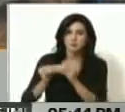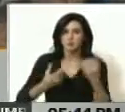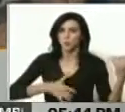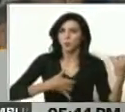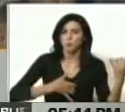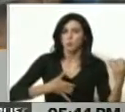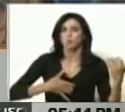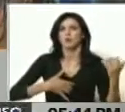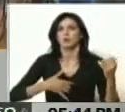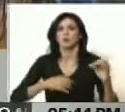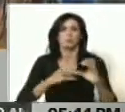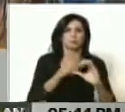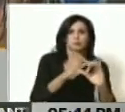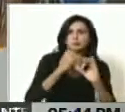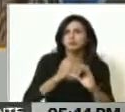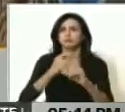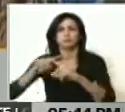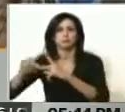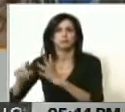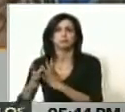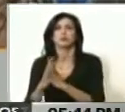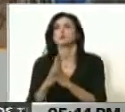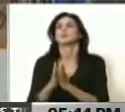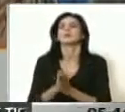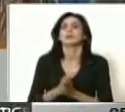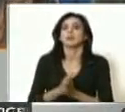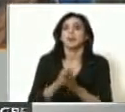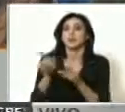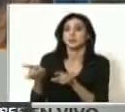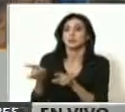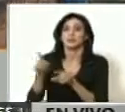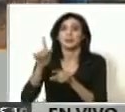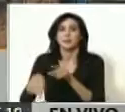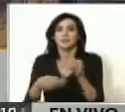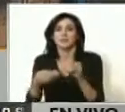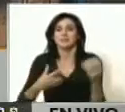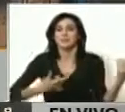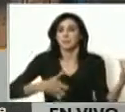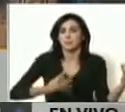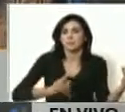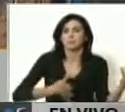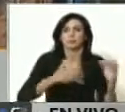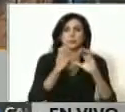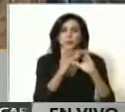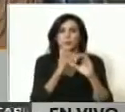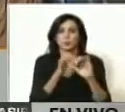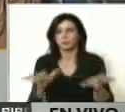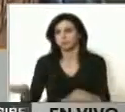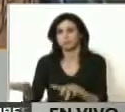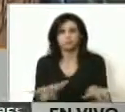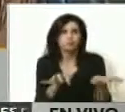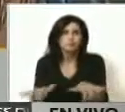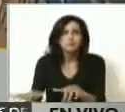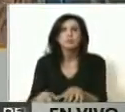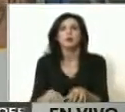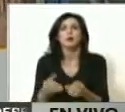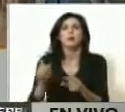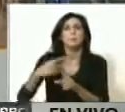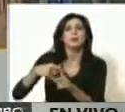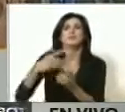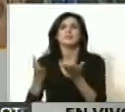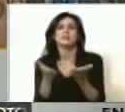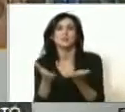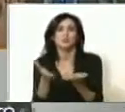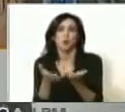que son protagonistas. No podemos hacer música si no alguien no construye un instrumento. Y bueno, en los servicios conexos es muy interesante